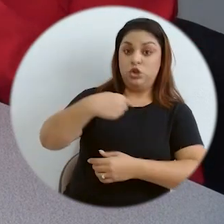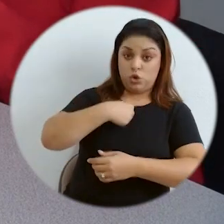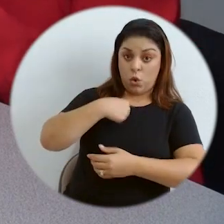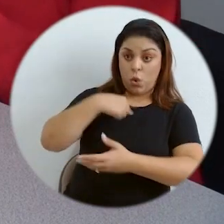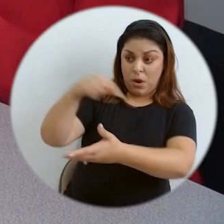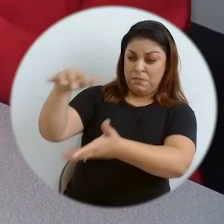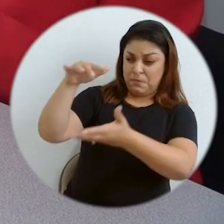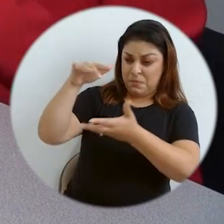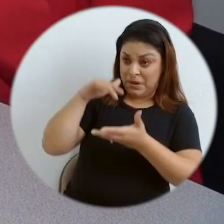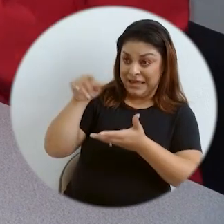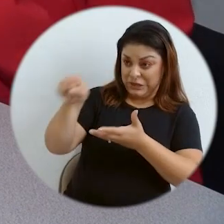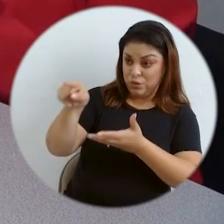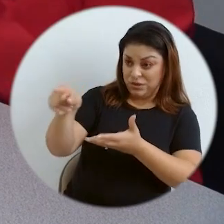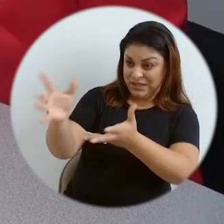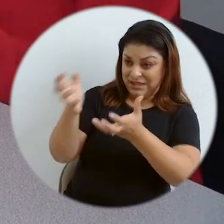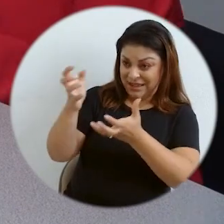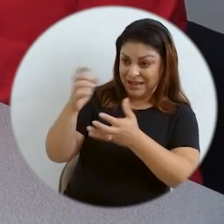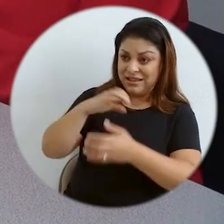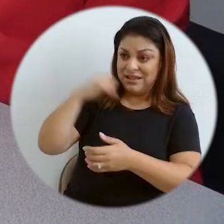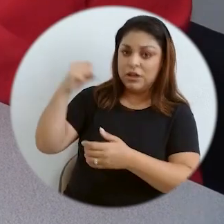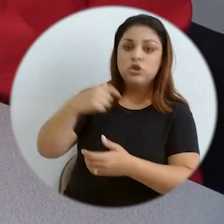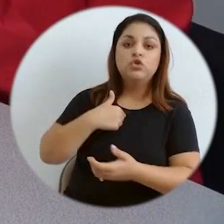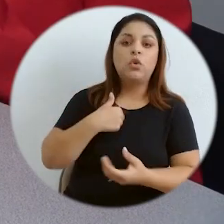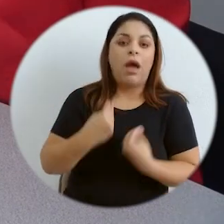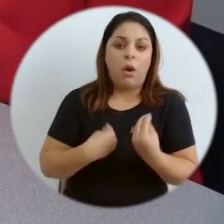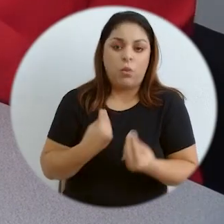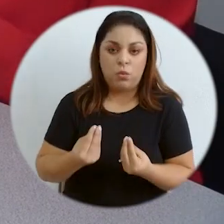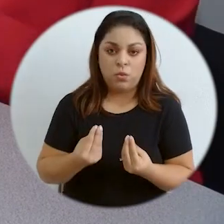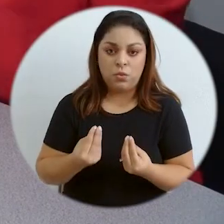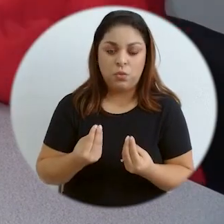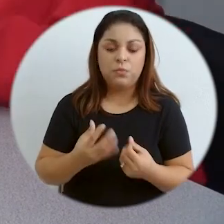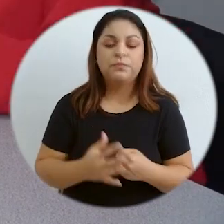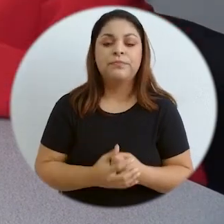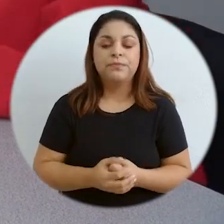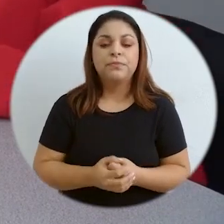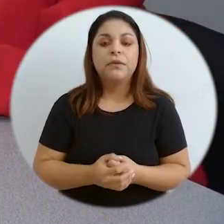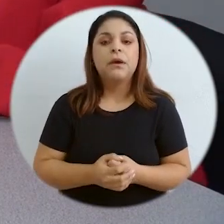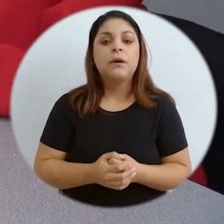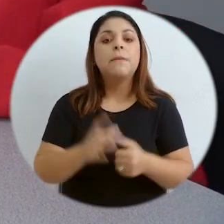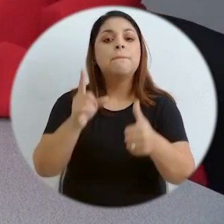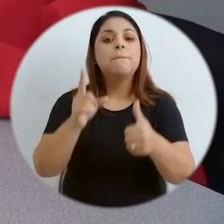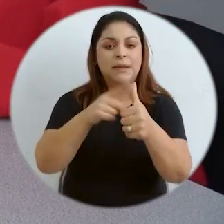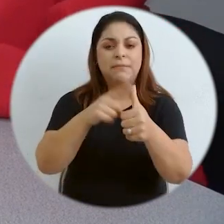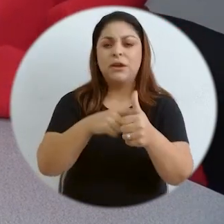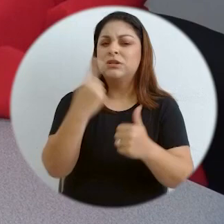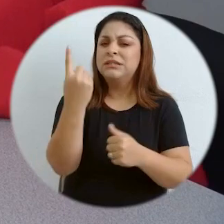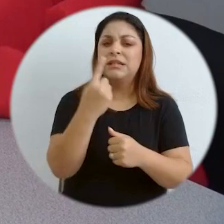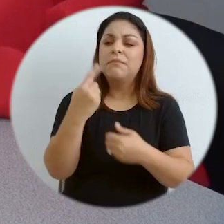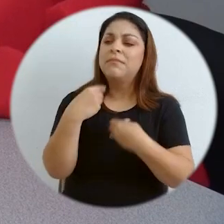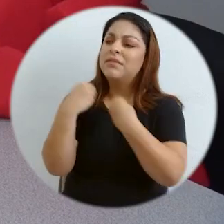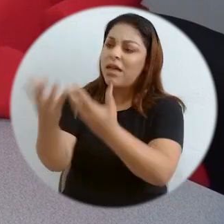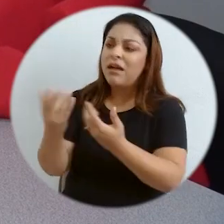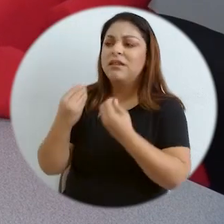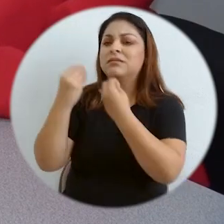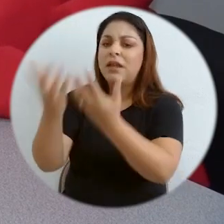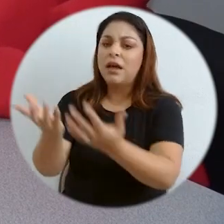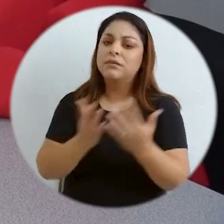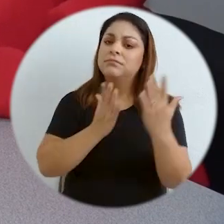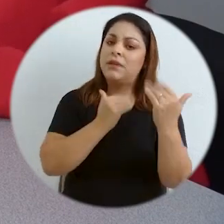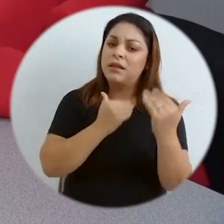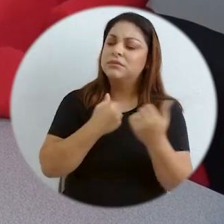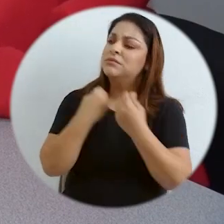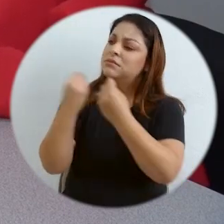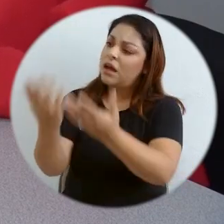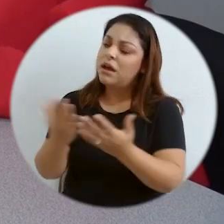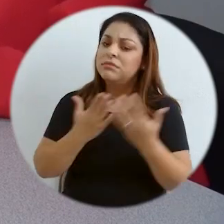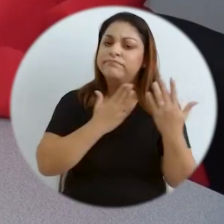recibo verbalmente esa indicación, ¿qué debo hacer después? Sí, lo primero es darle esperanza a la persona, ¿verdad?